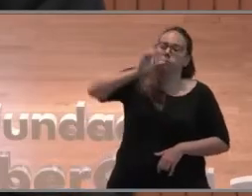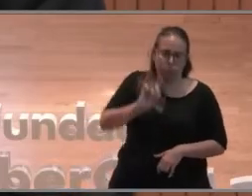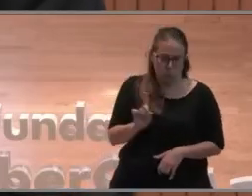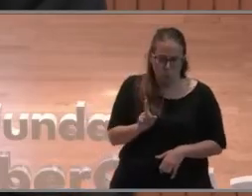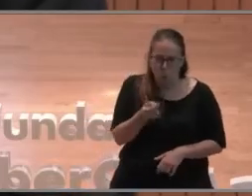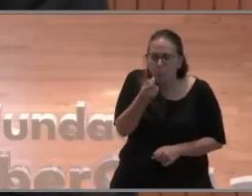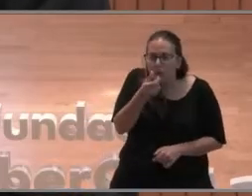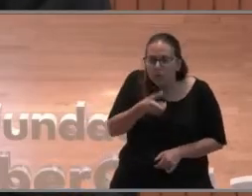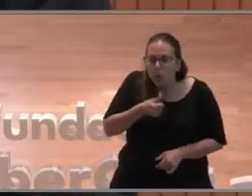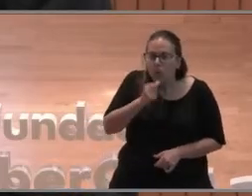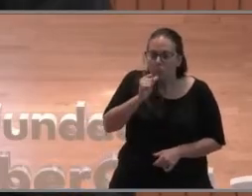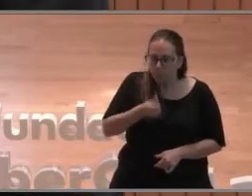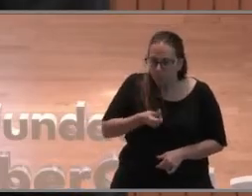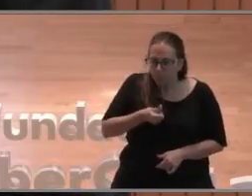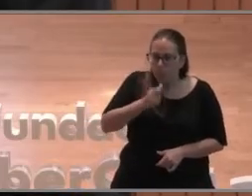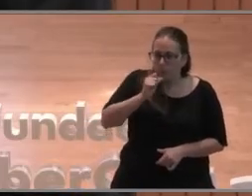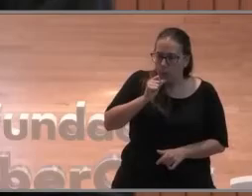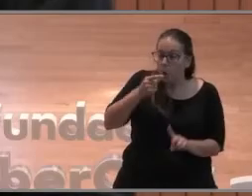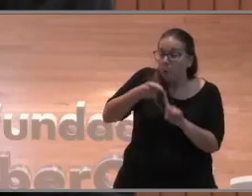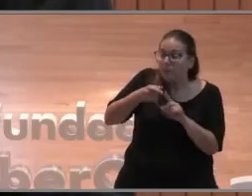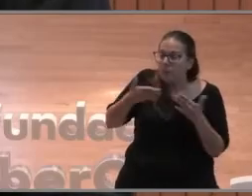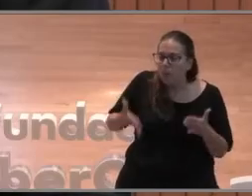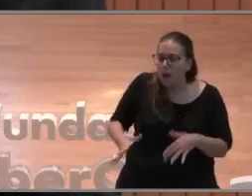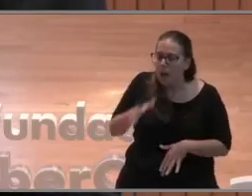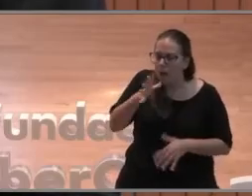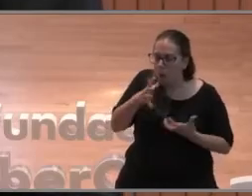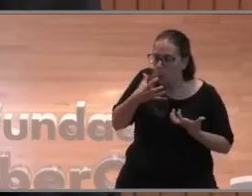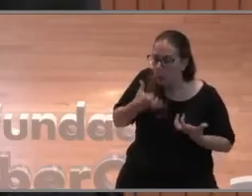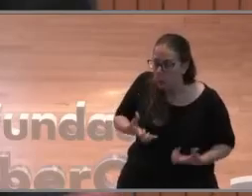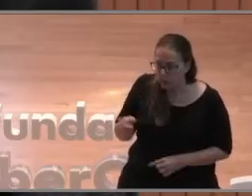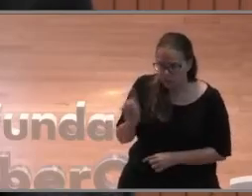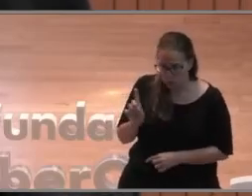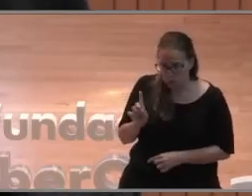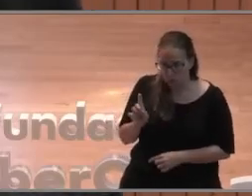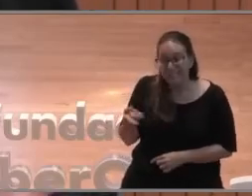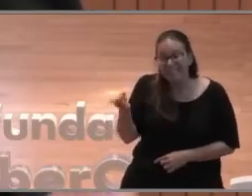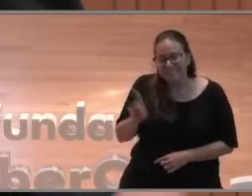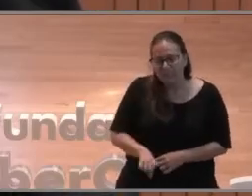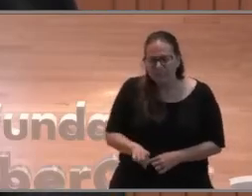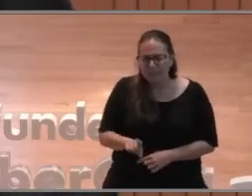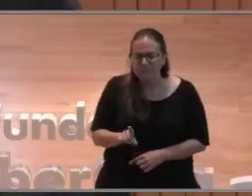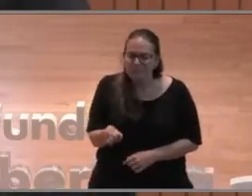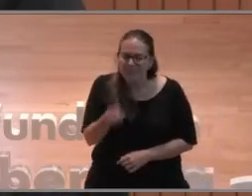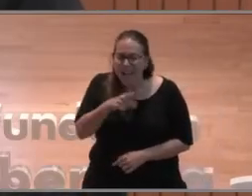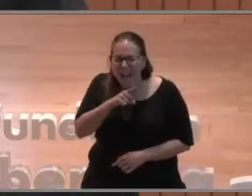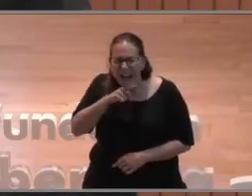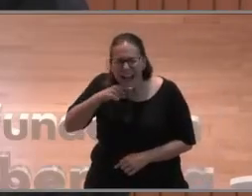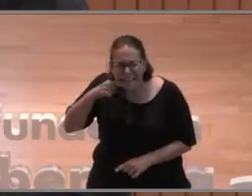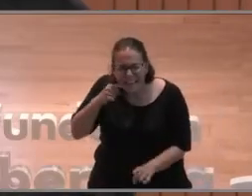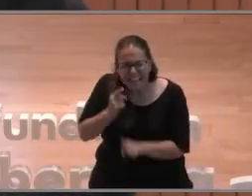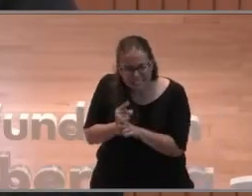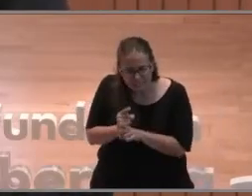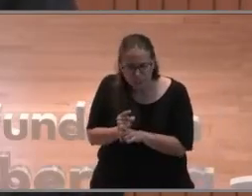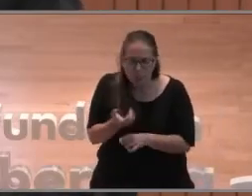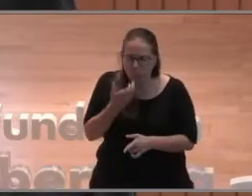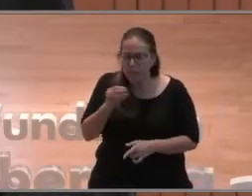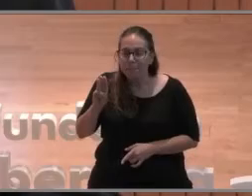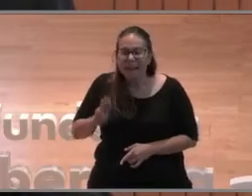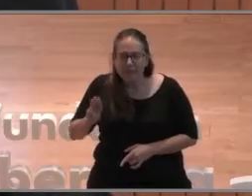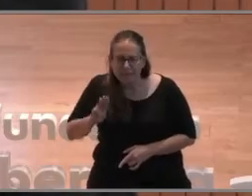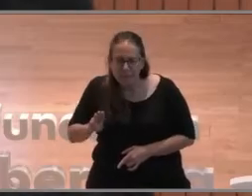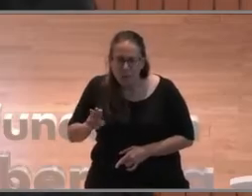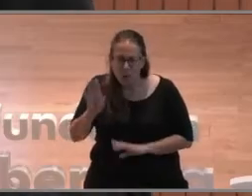a pequeños sorbos, para no deshidratarnos fundamentalmente. Y tomar algún analgésico tipo paracetamol, pues para el dolor de tripa, las